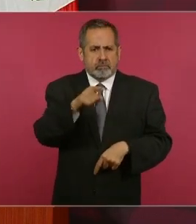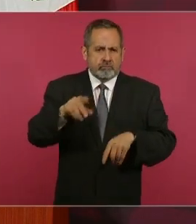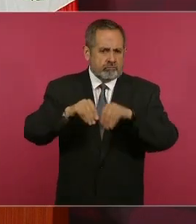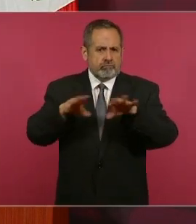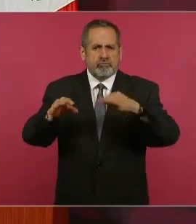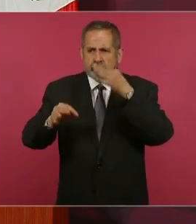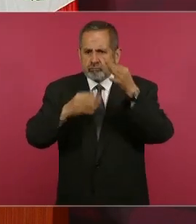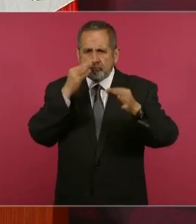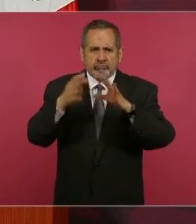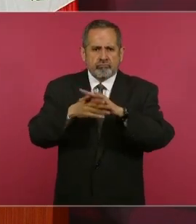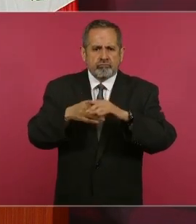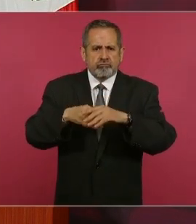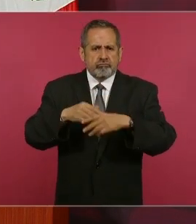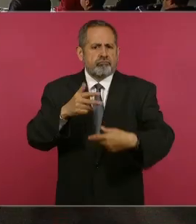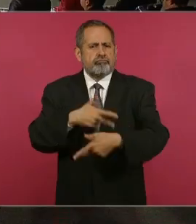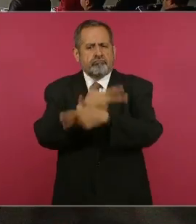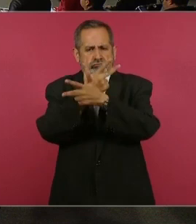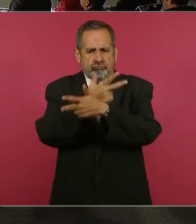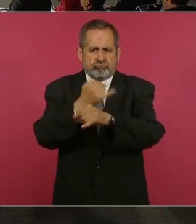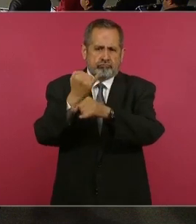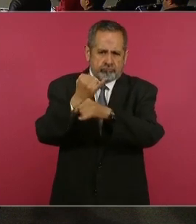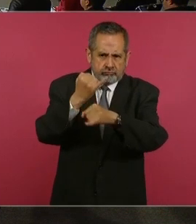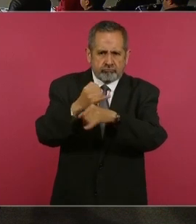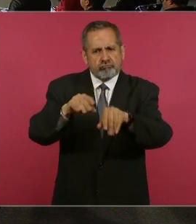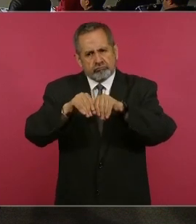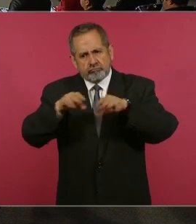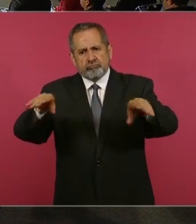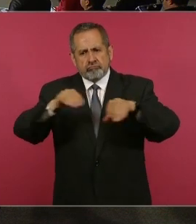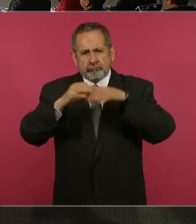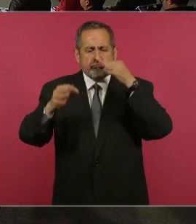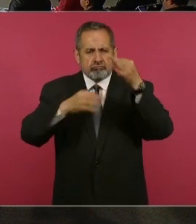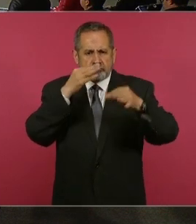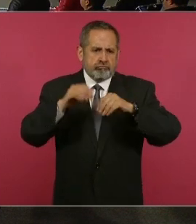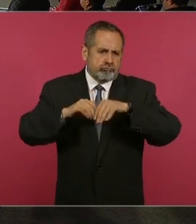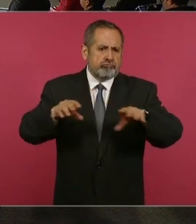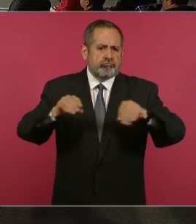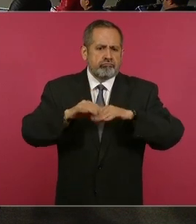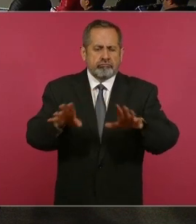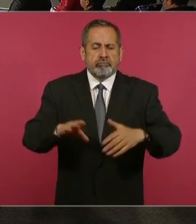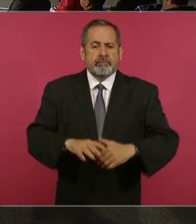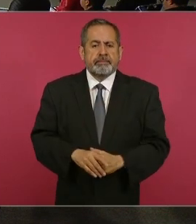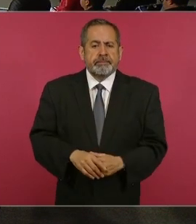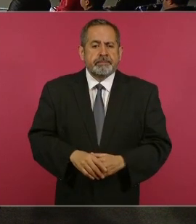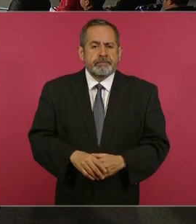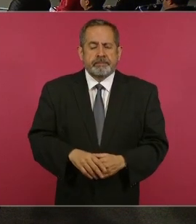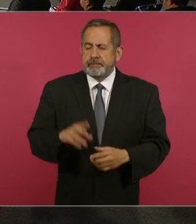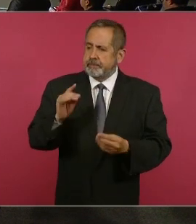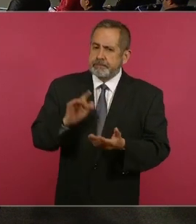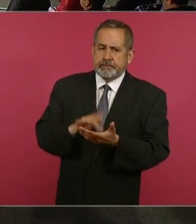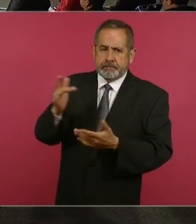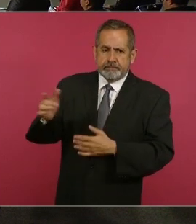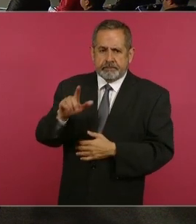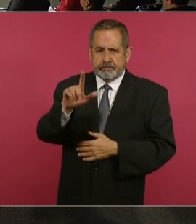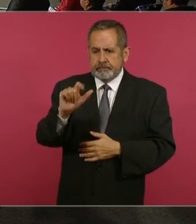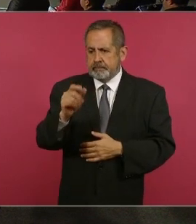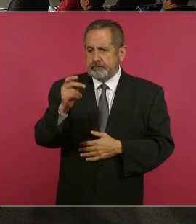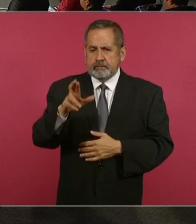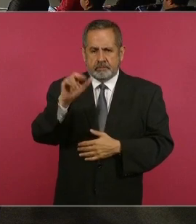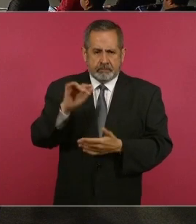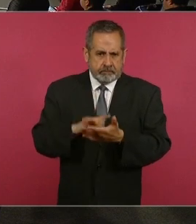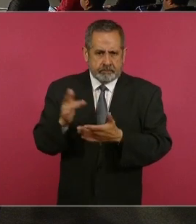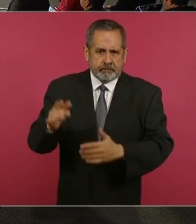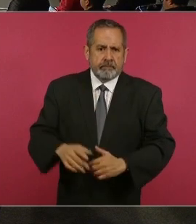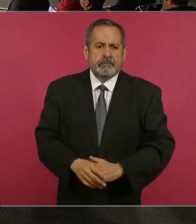ustedes hacer en la página del gobierno. Y muchas gracias, Laura, muchas